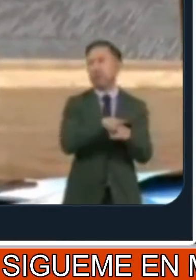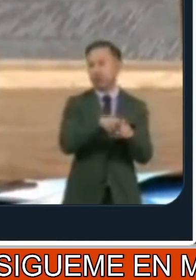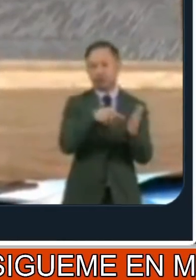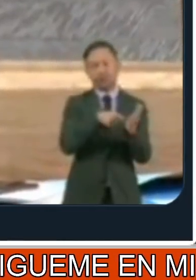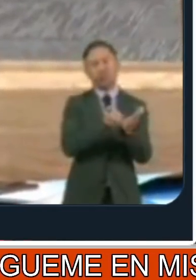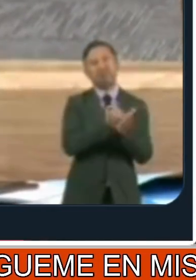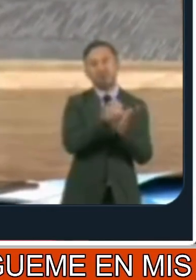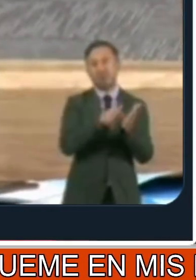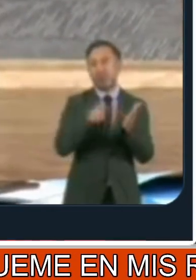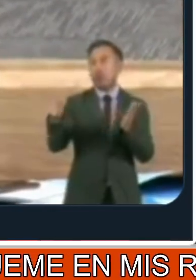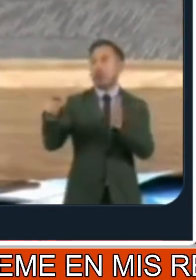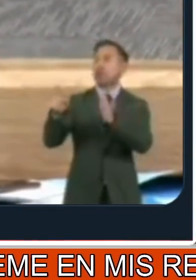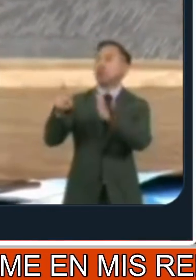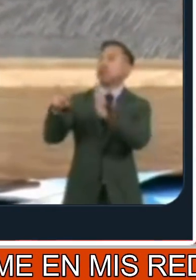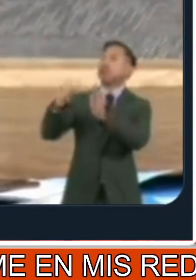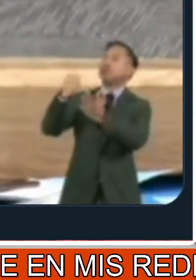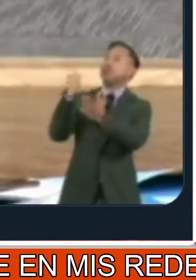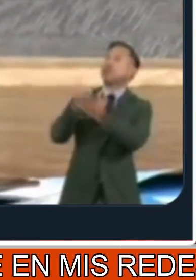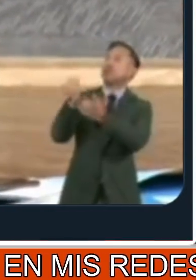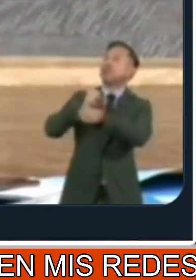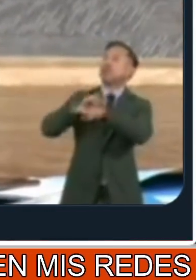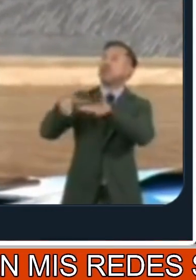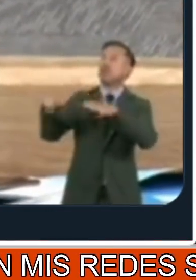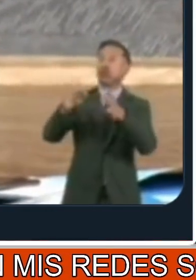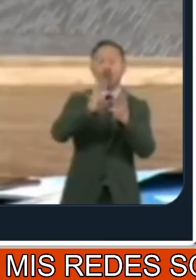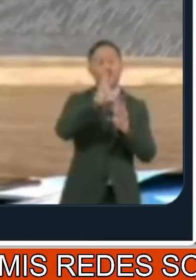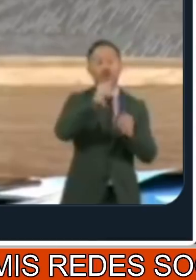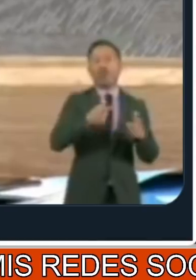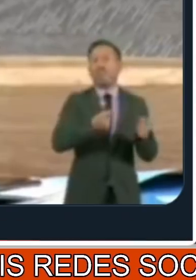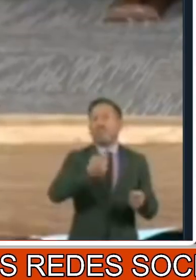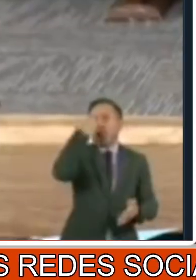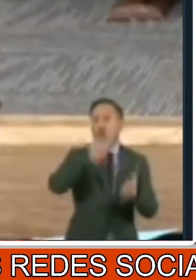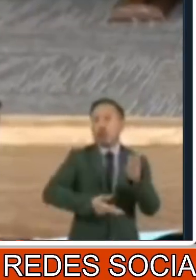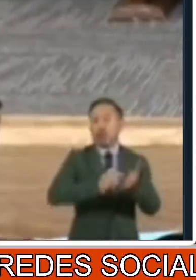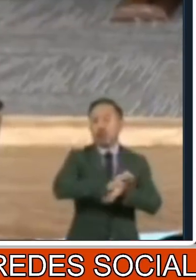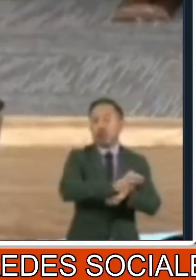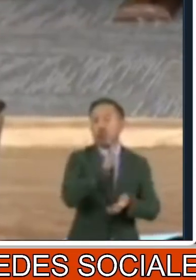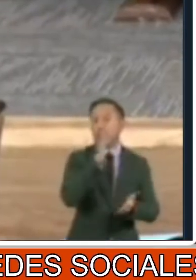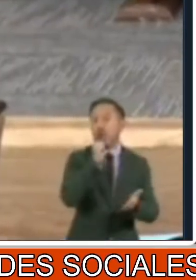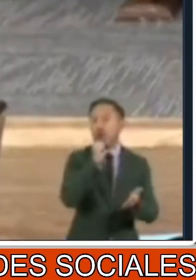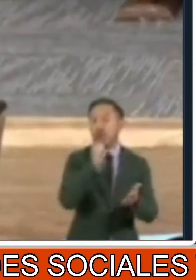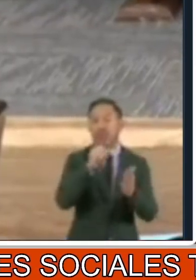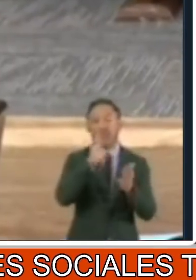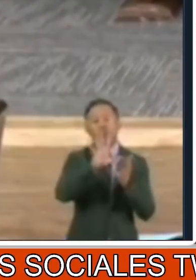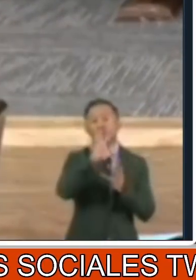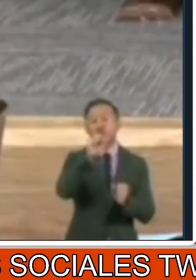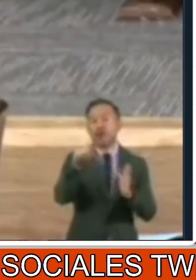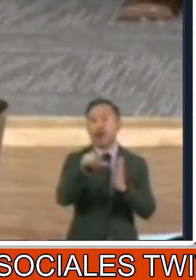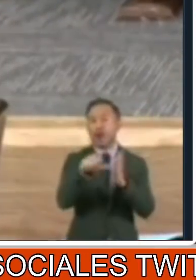pueda vulnerar la Constitución. ¿Y qué dice la Carta Magna en su artículo